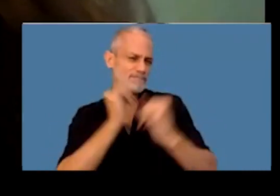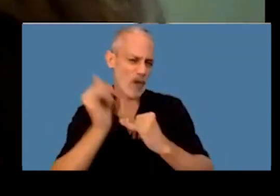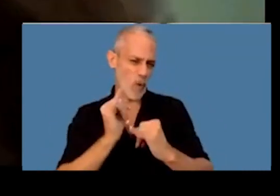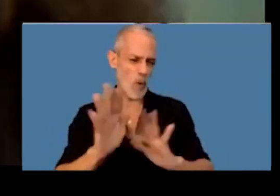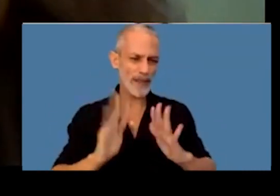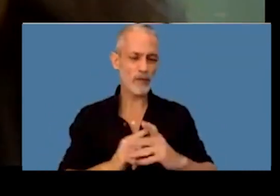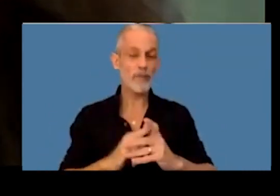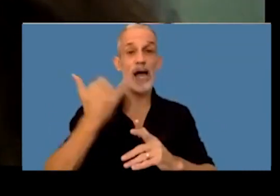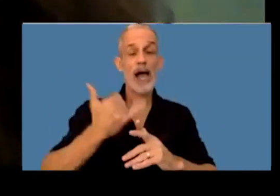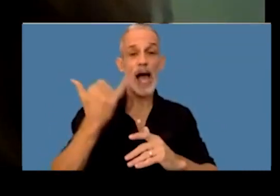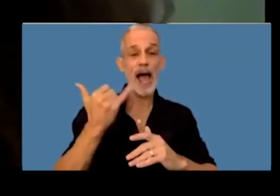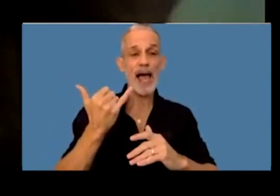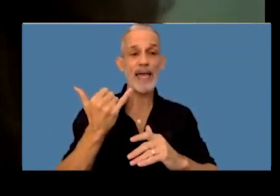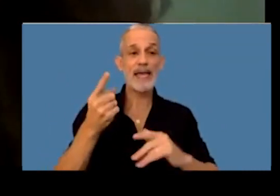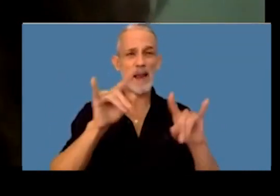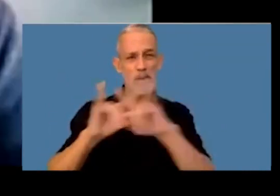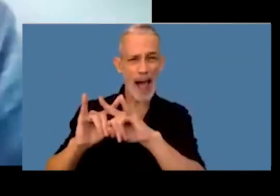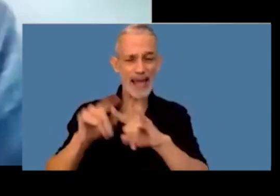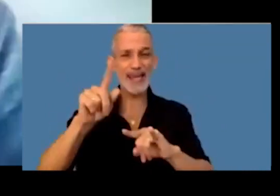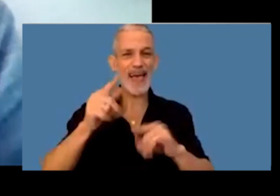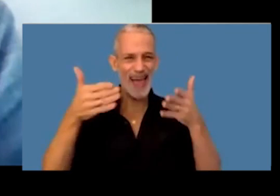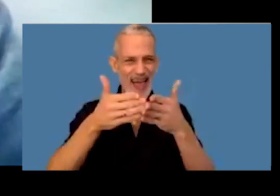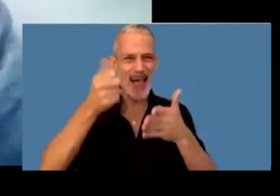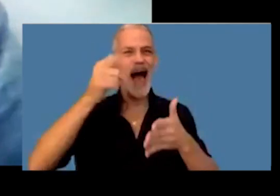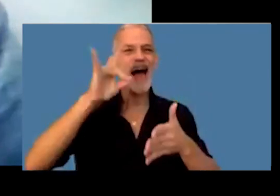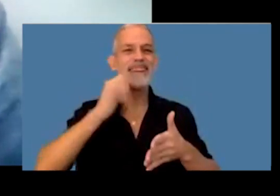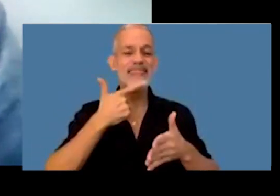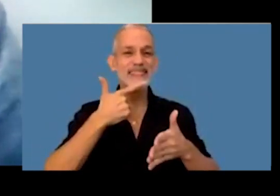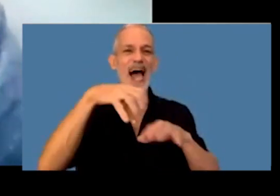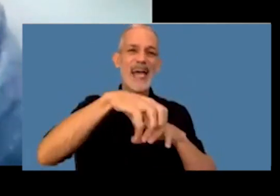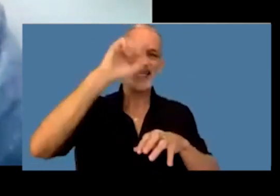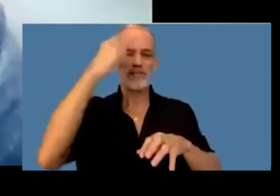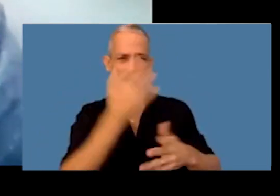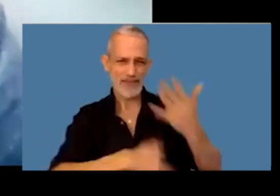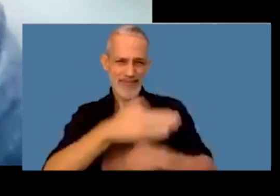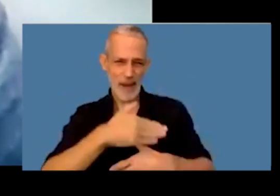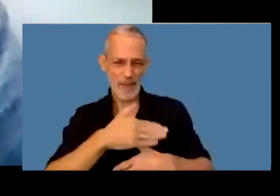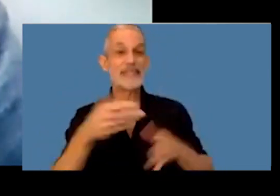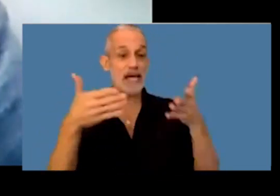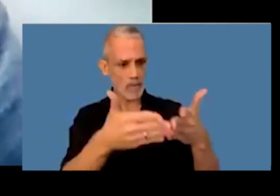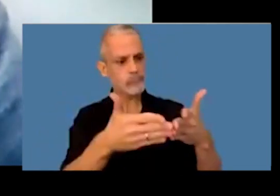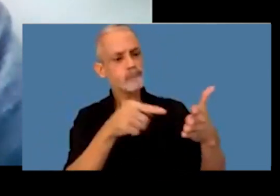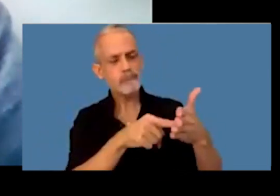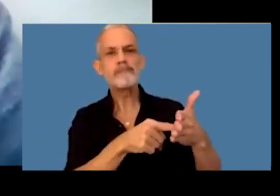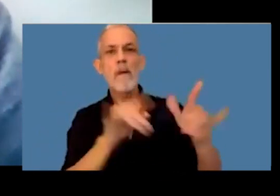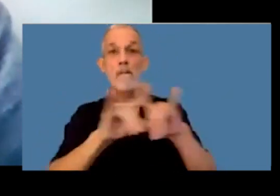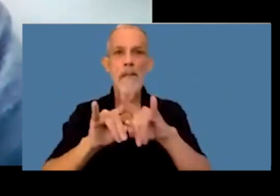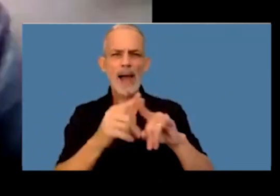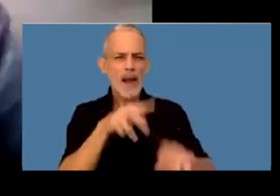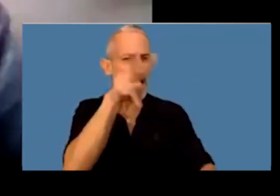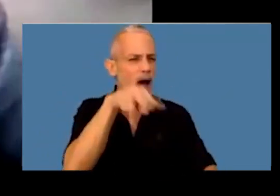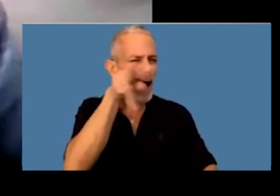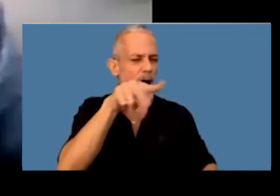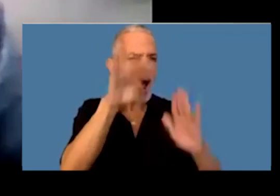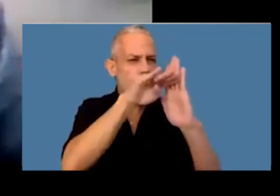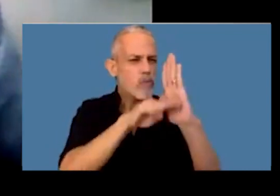favor. en esta página de la Agencia Nacional de Discapacidad, a nosotros nos permite justamente ver qué tipo de requisitos tiene